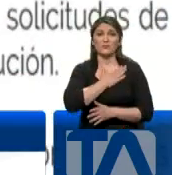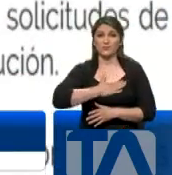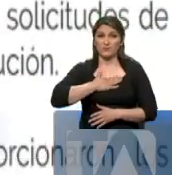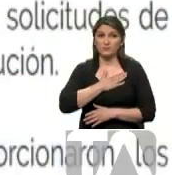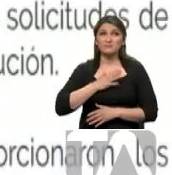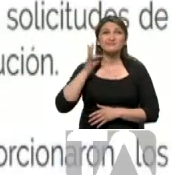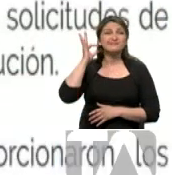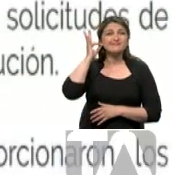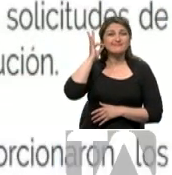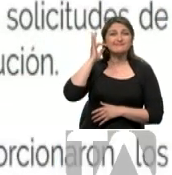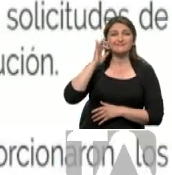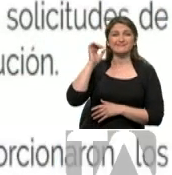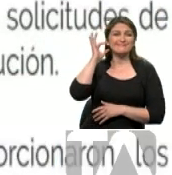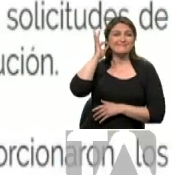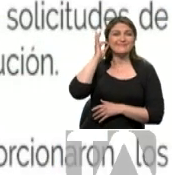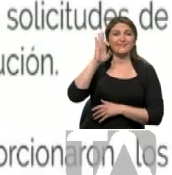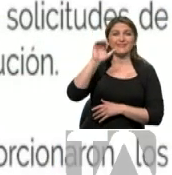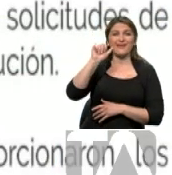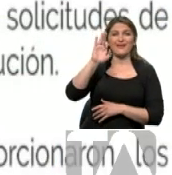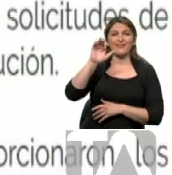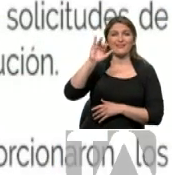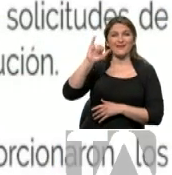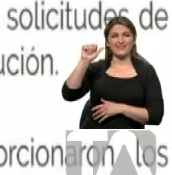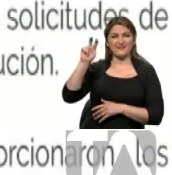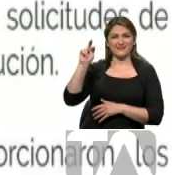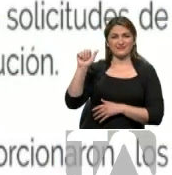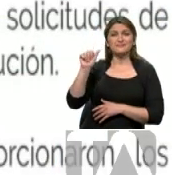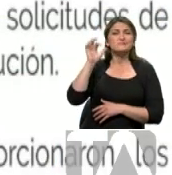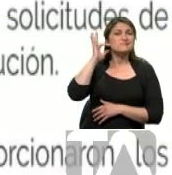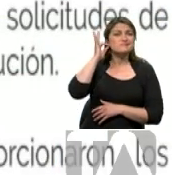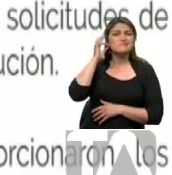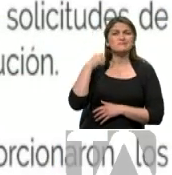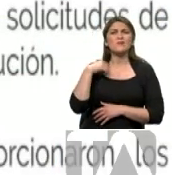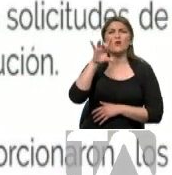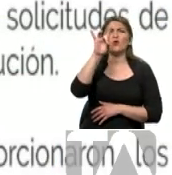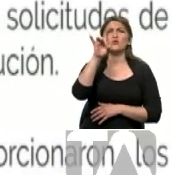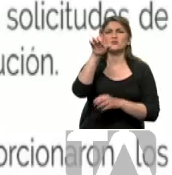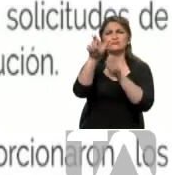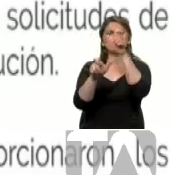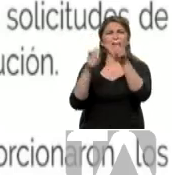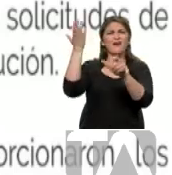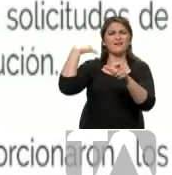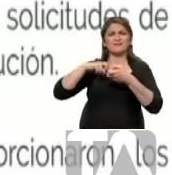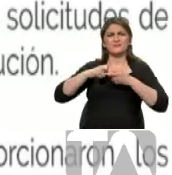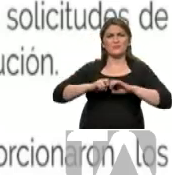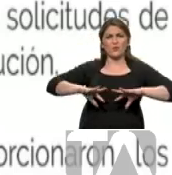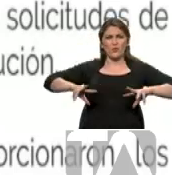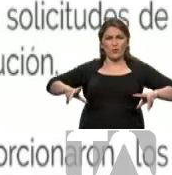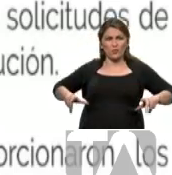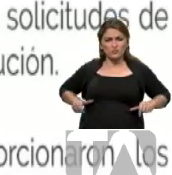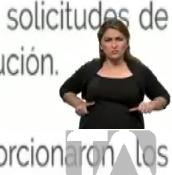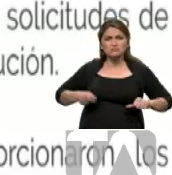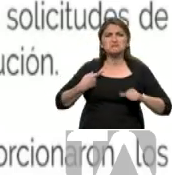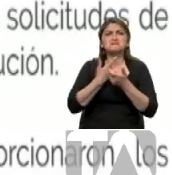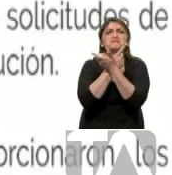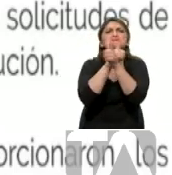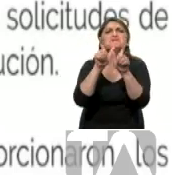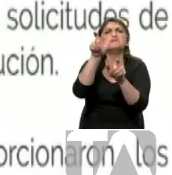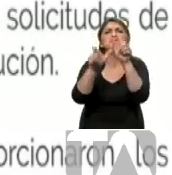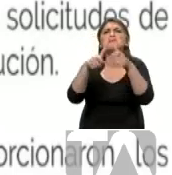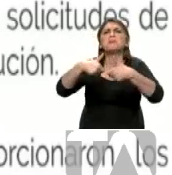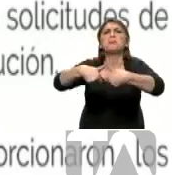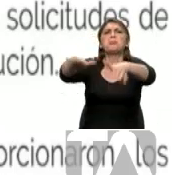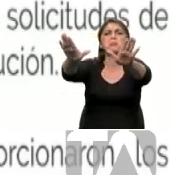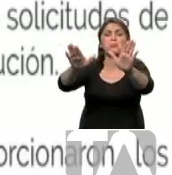jueza Tatiana Avellán Macías, quien dejó en libertad a 8 detenidos por el caso Monte Sinaí. Y otra contra la jueza Andrea Moreno,